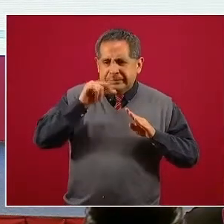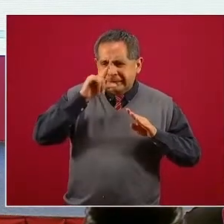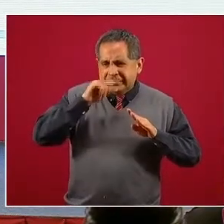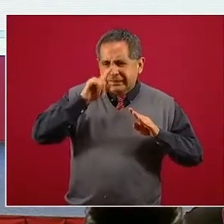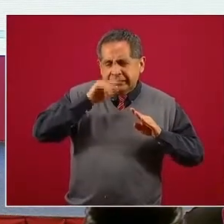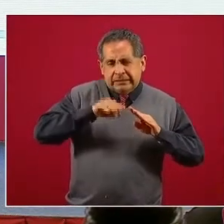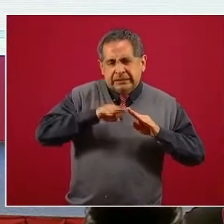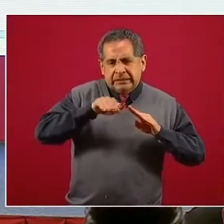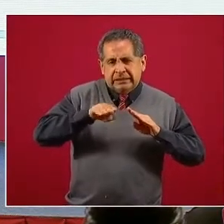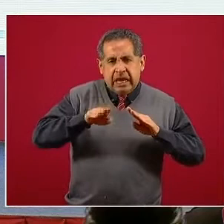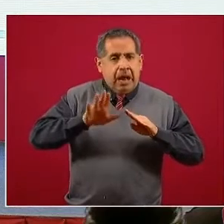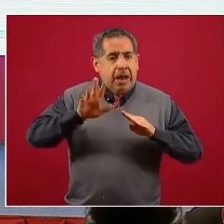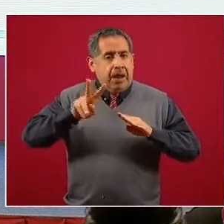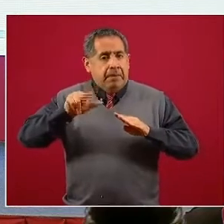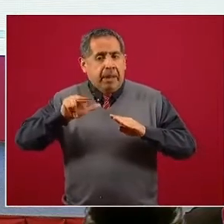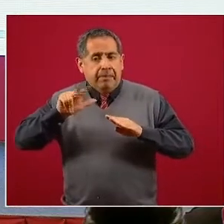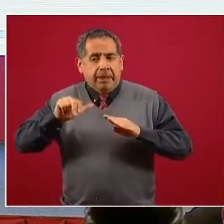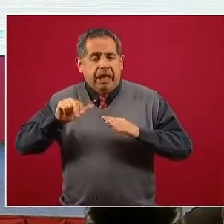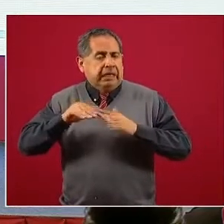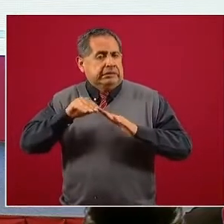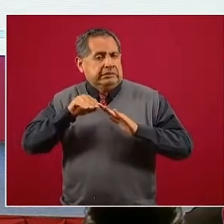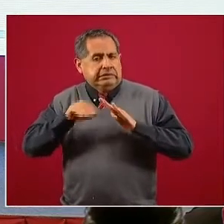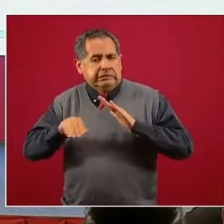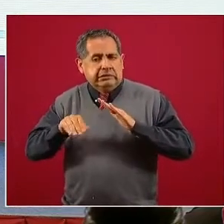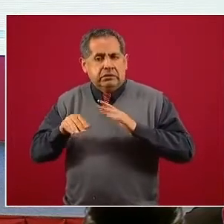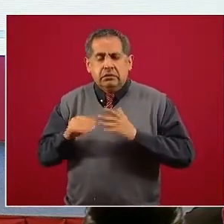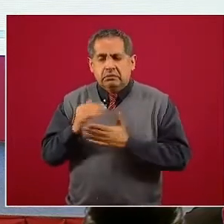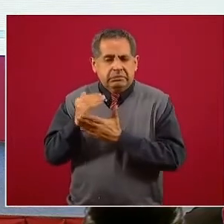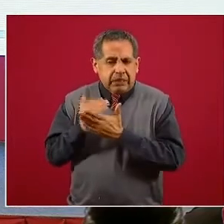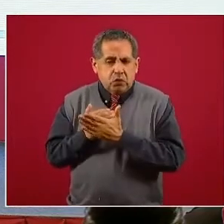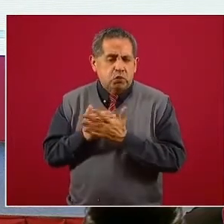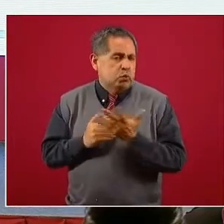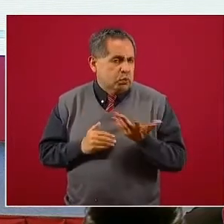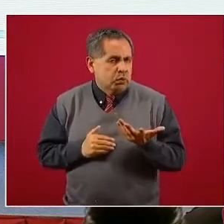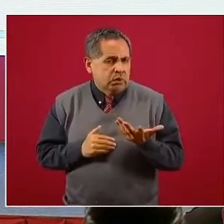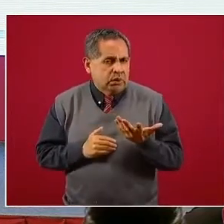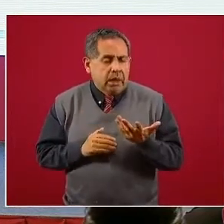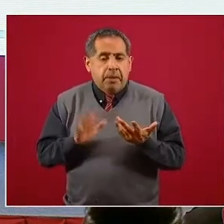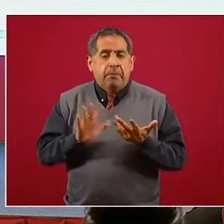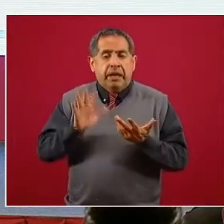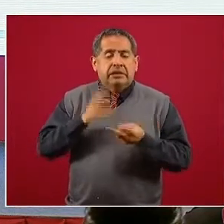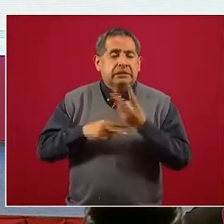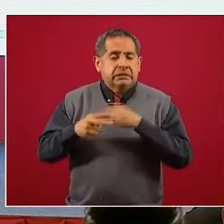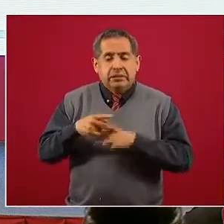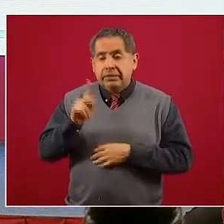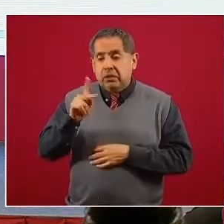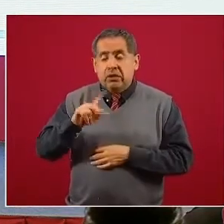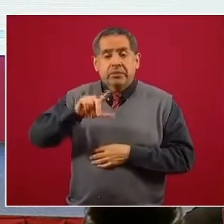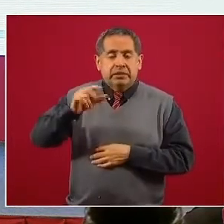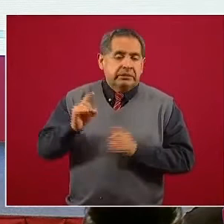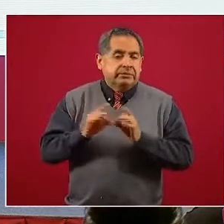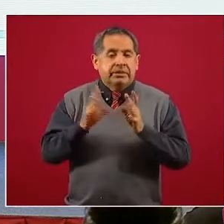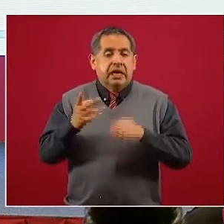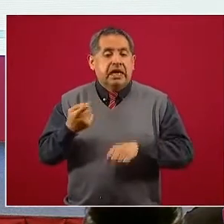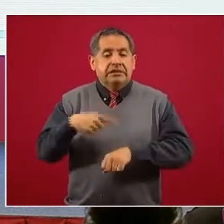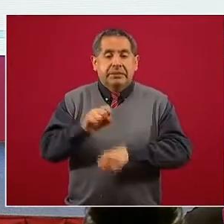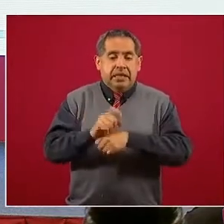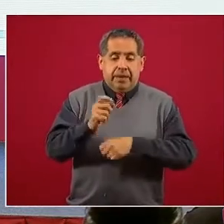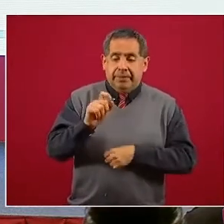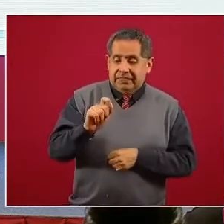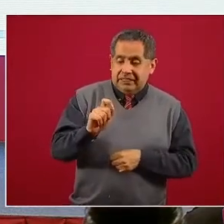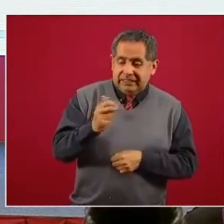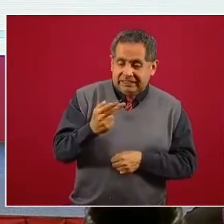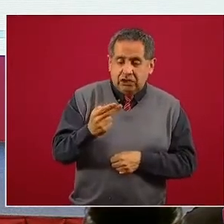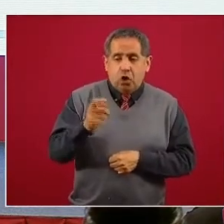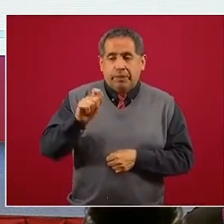que ya la epidemia estaba controlada y que por lo tanto venía en descenso. Sin embargo, veamos cómo en la semana 25-26